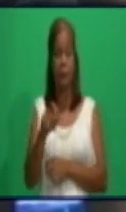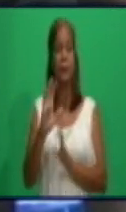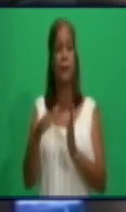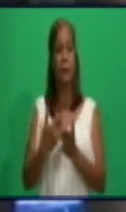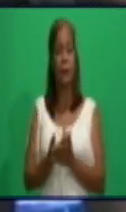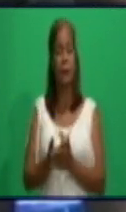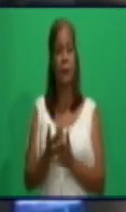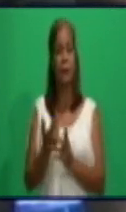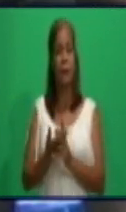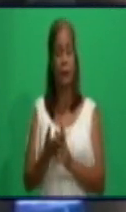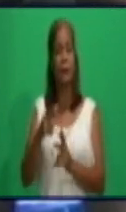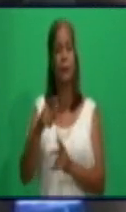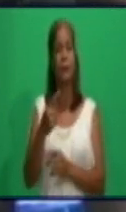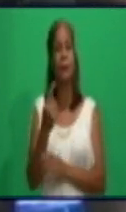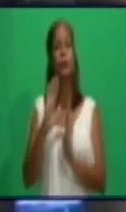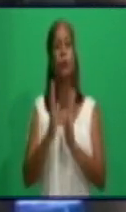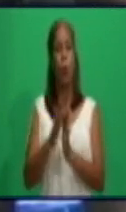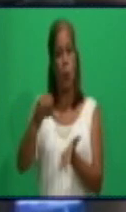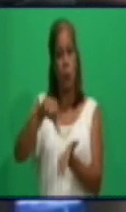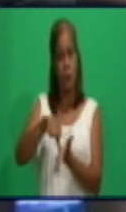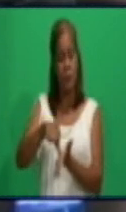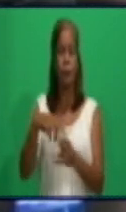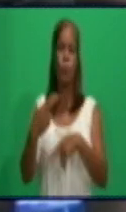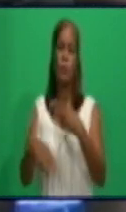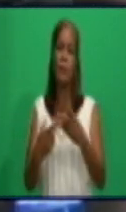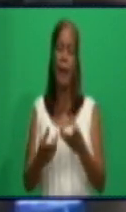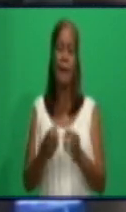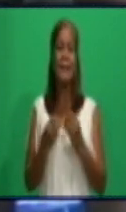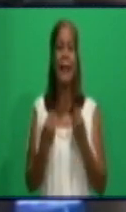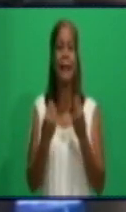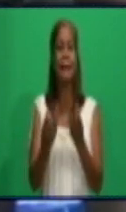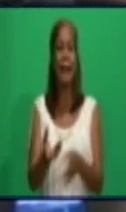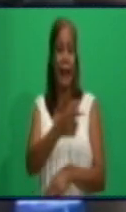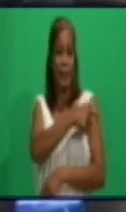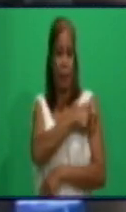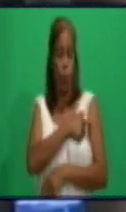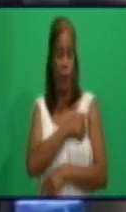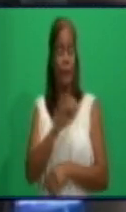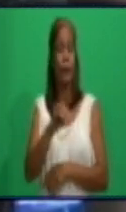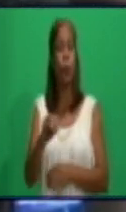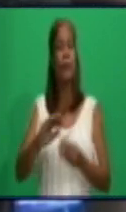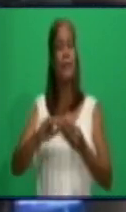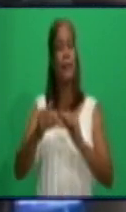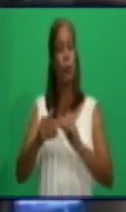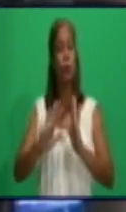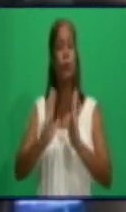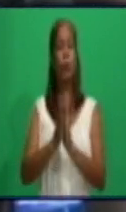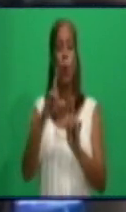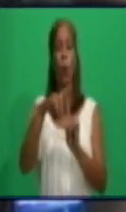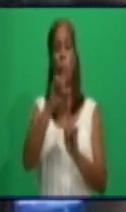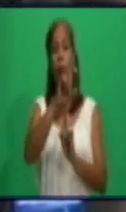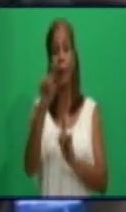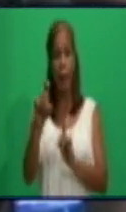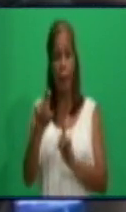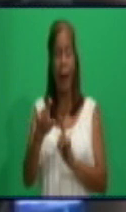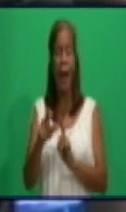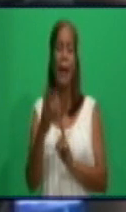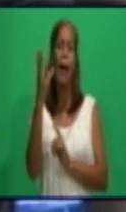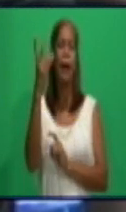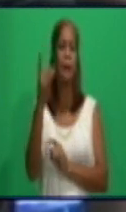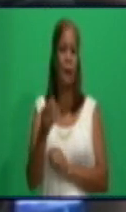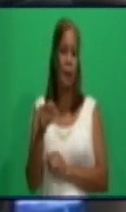en horarios de la mañana una entrega de guardia inicial donde se evalúa toda esta problemática. No solamente la cantidad de pacientes que ingresan y